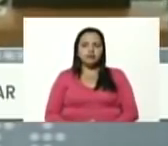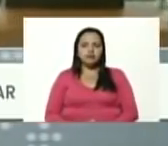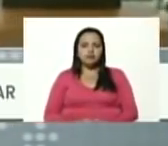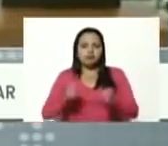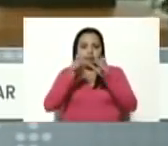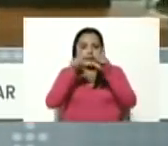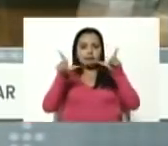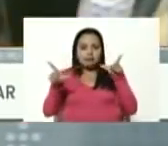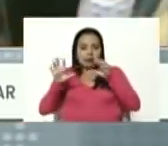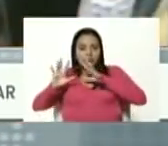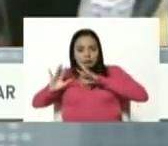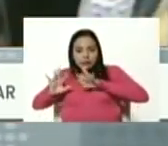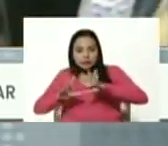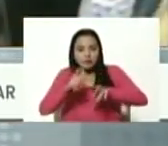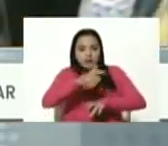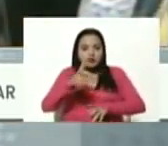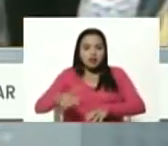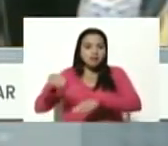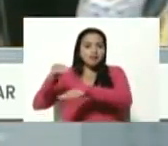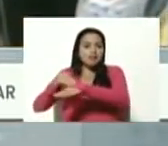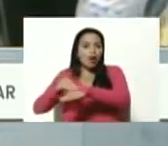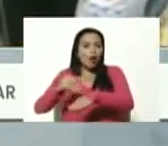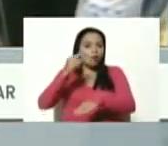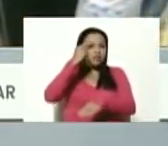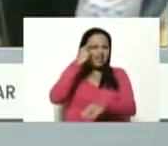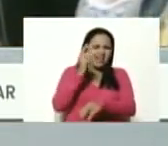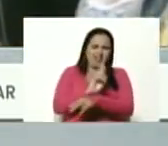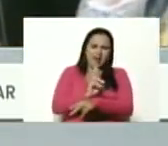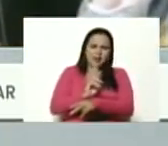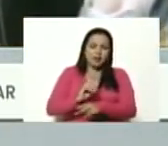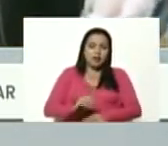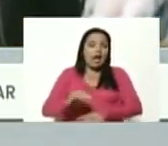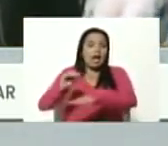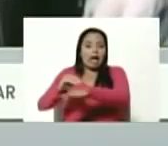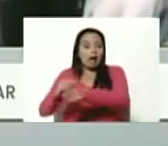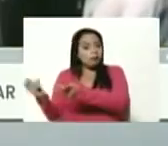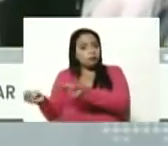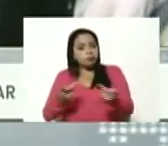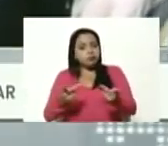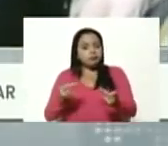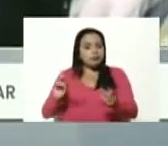Impresionante la cantidad, porque eso se convocó de un día para otro.